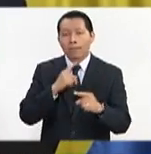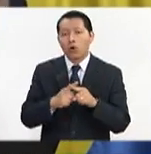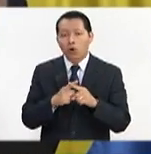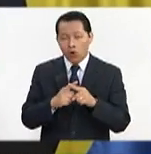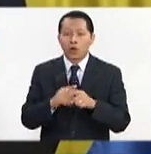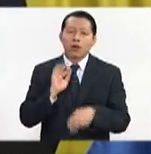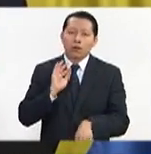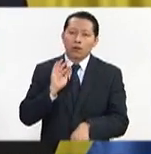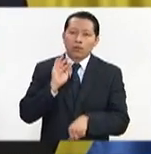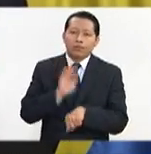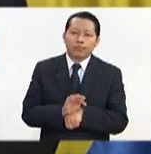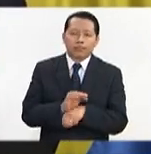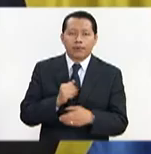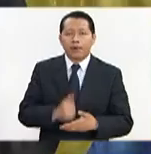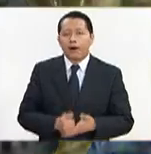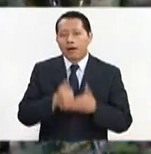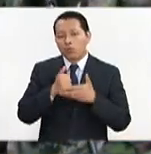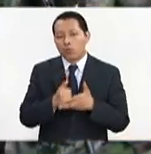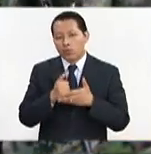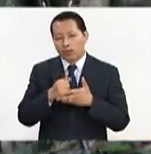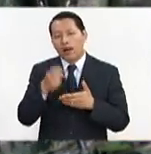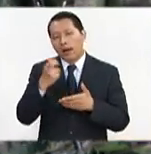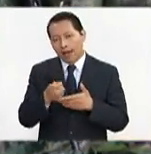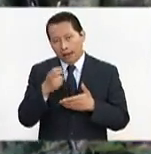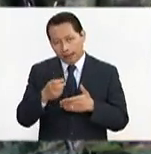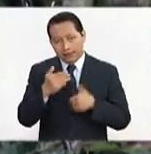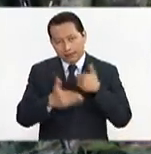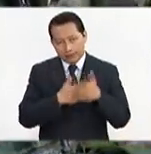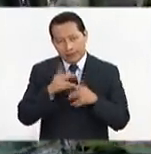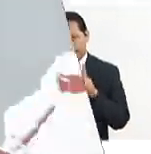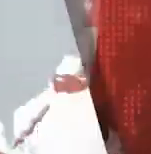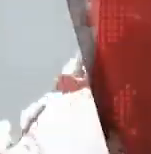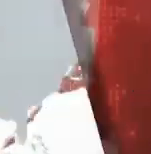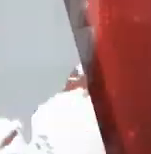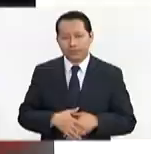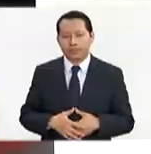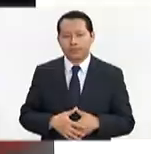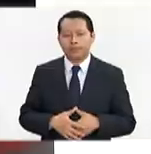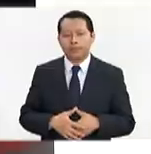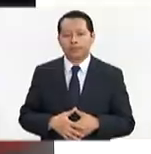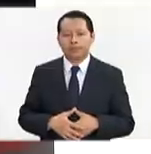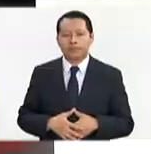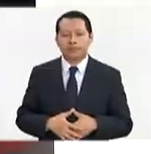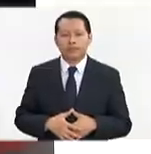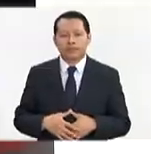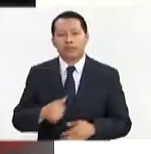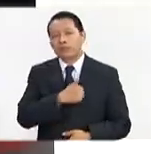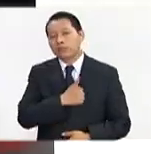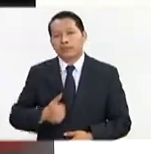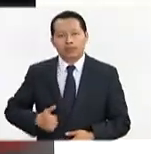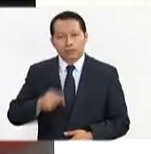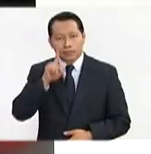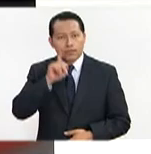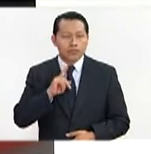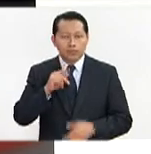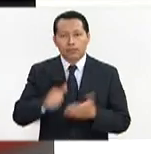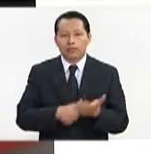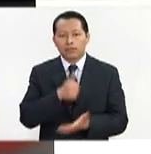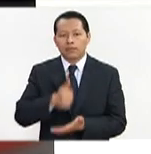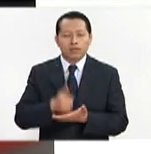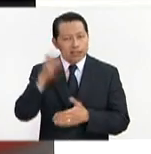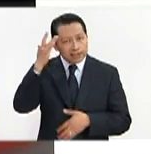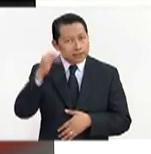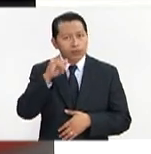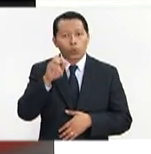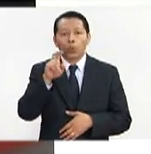valiosa contribución en este mecanismo de paz. La alcaldesa de la ciudad de San